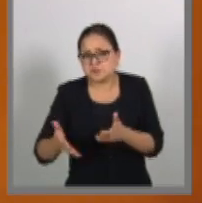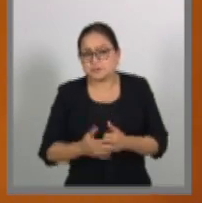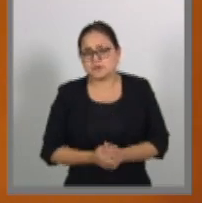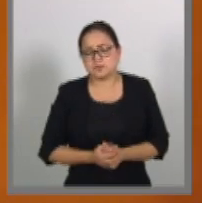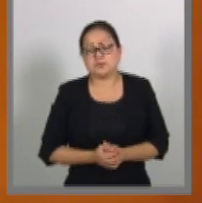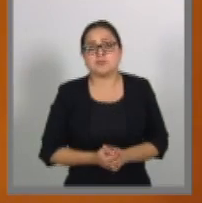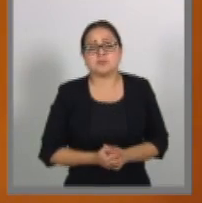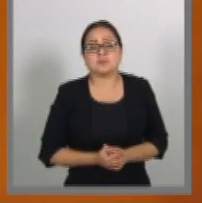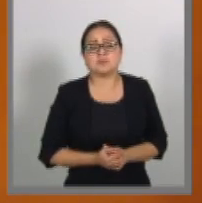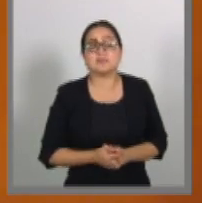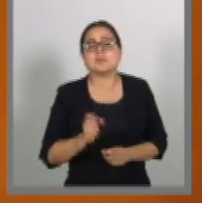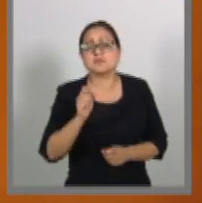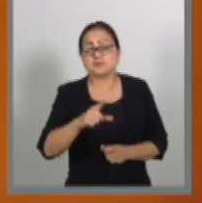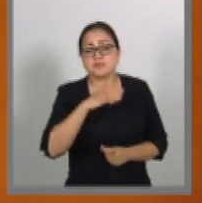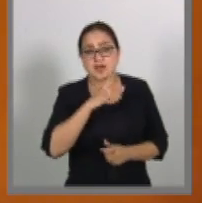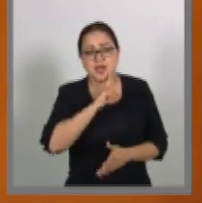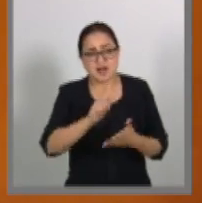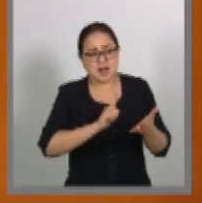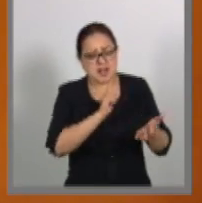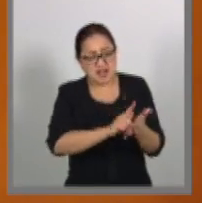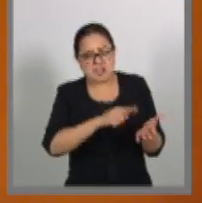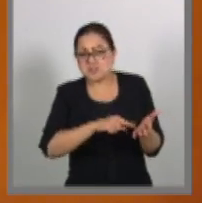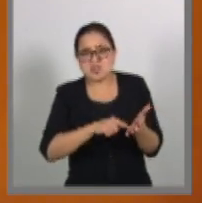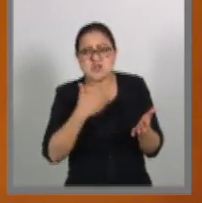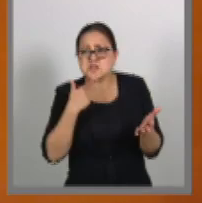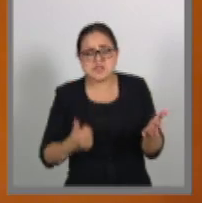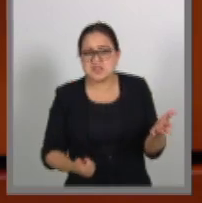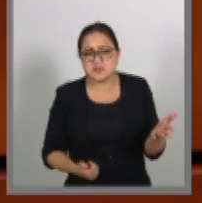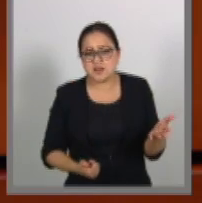Se van a amparar en contra de esta ley y no va servir para nada.